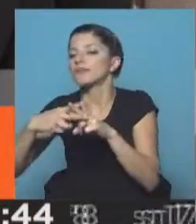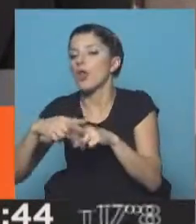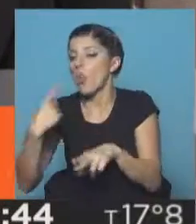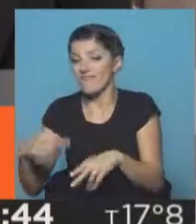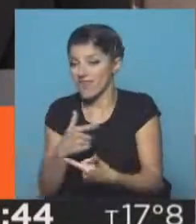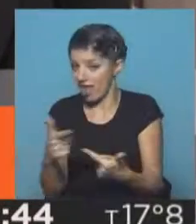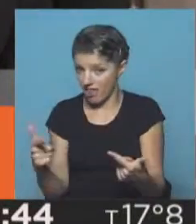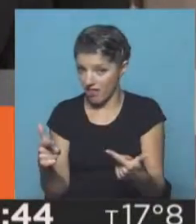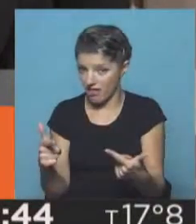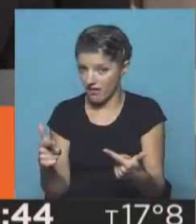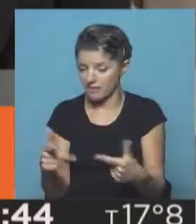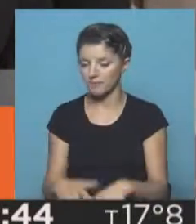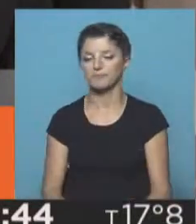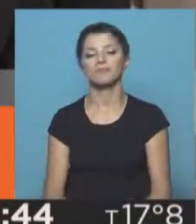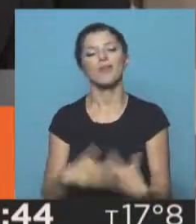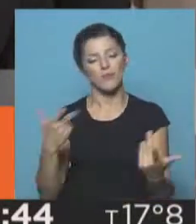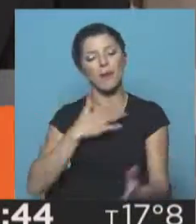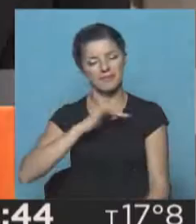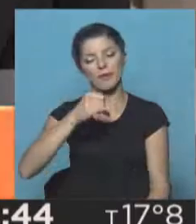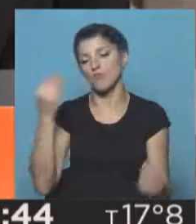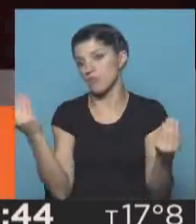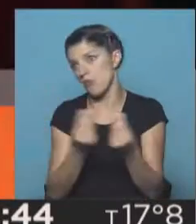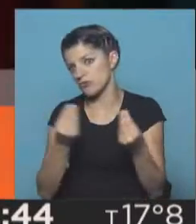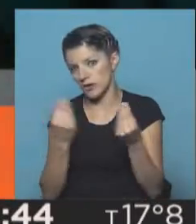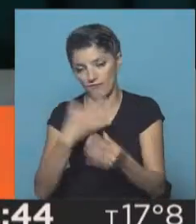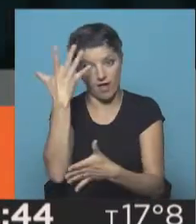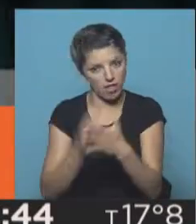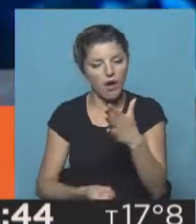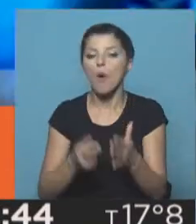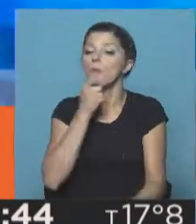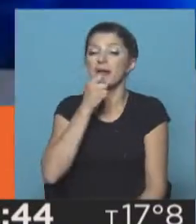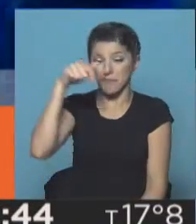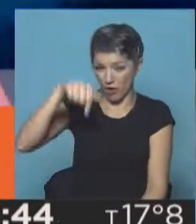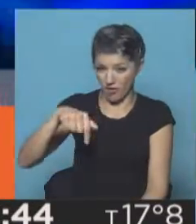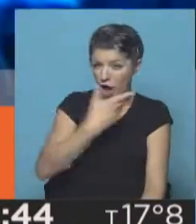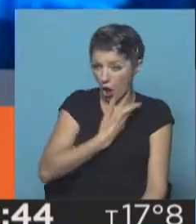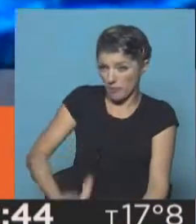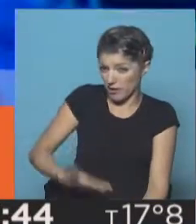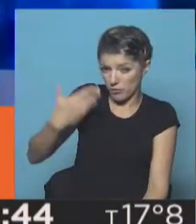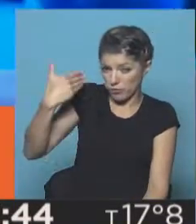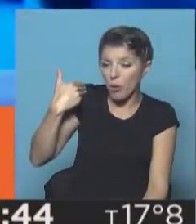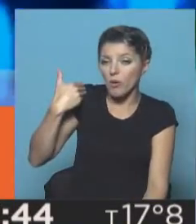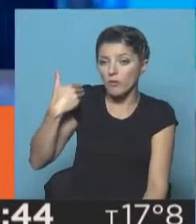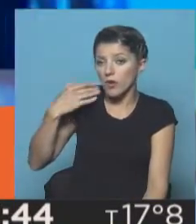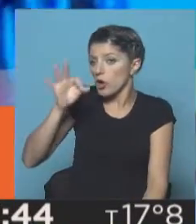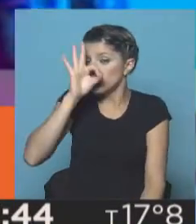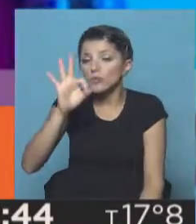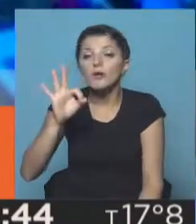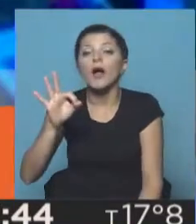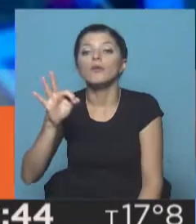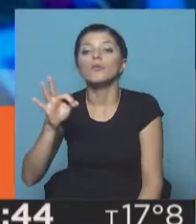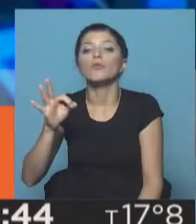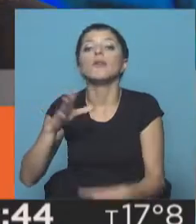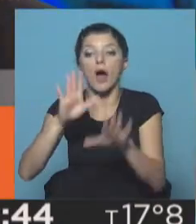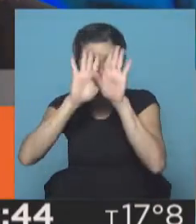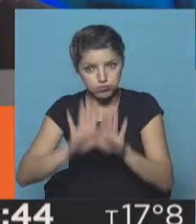yo creo que efectivamente ha habido muchos errores. Por ejemplo, estos gobiernos no permitieron ni fomentaron una genuina organización popular